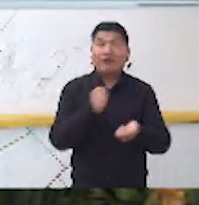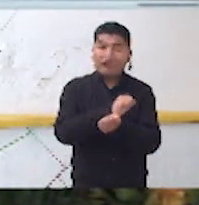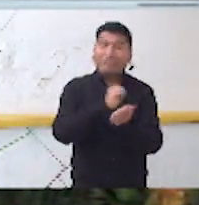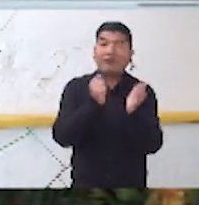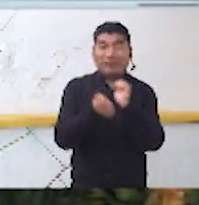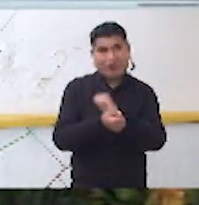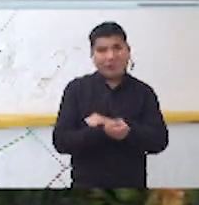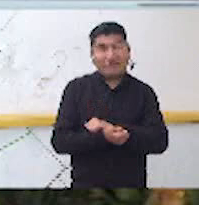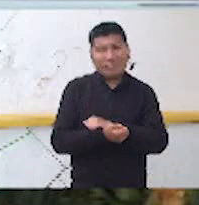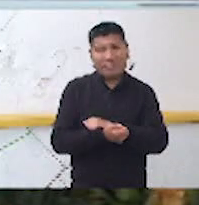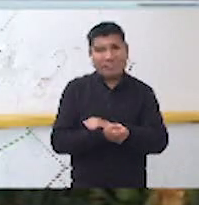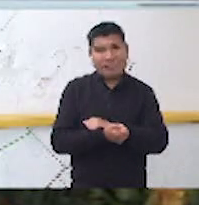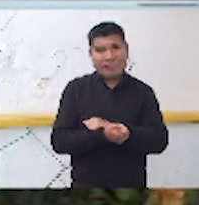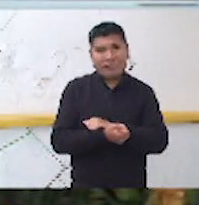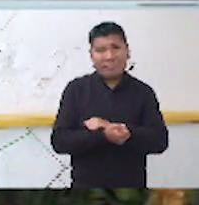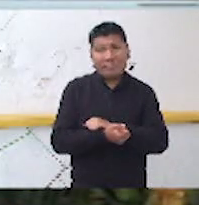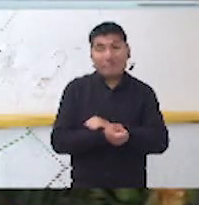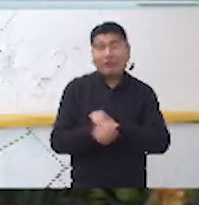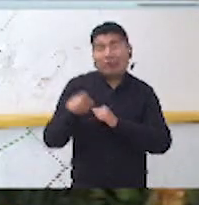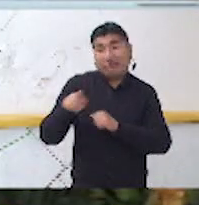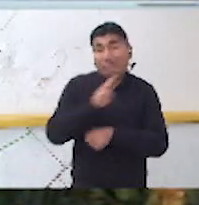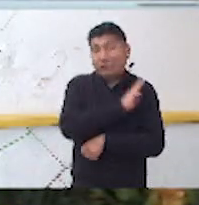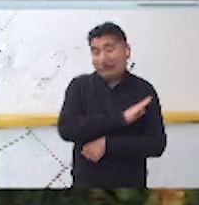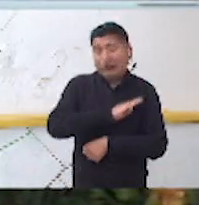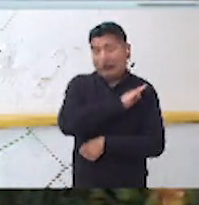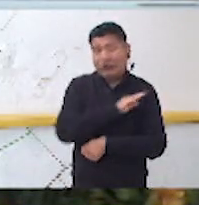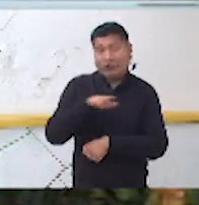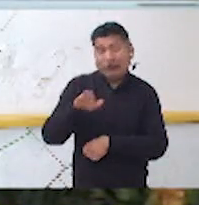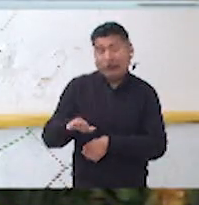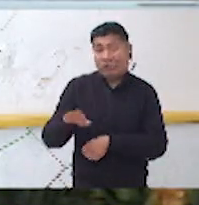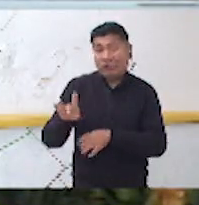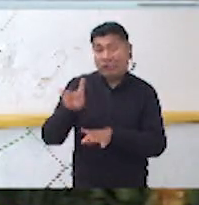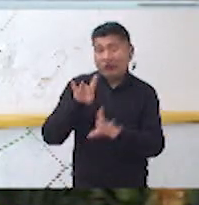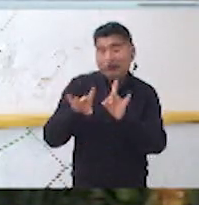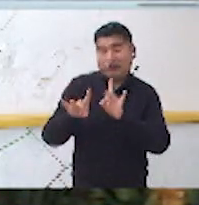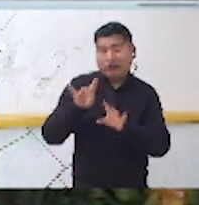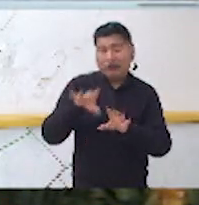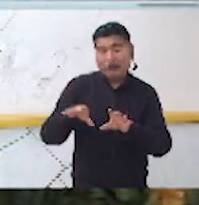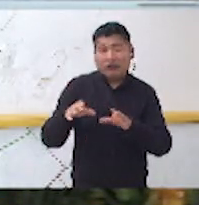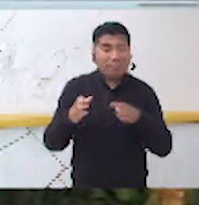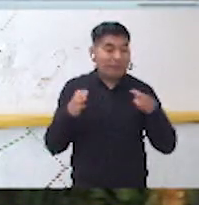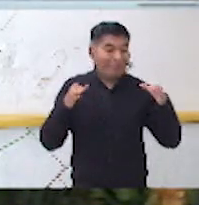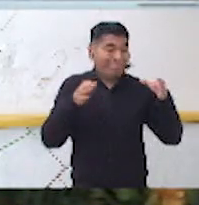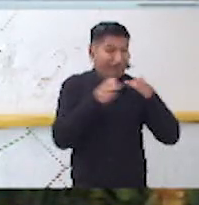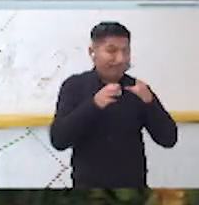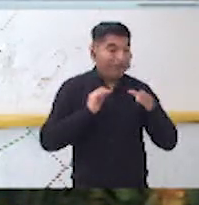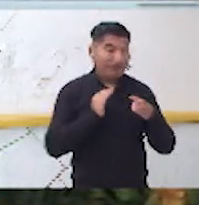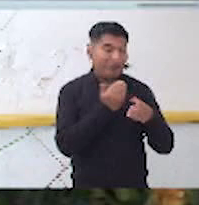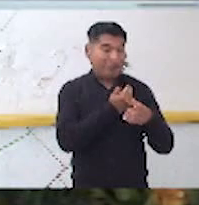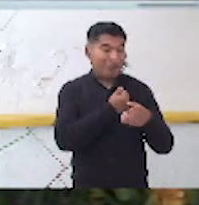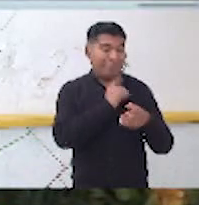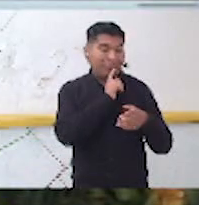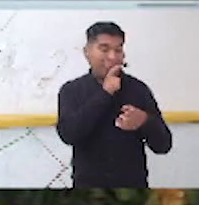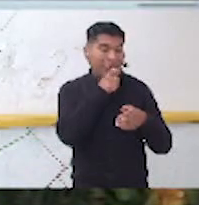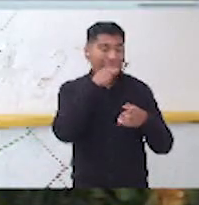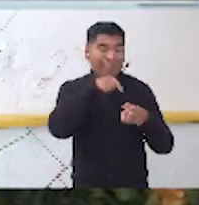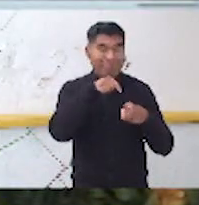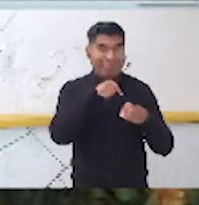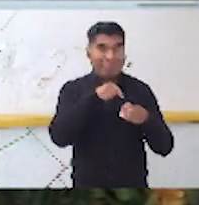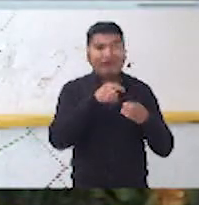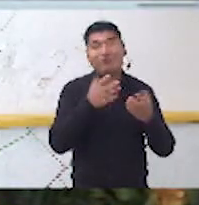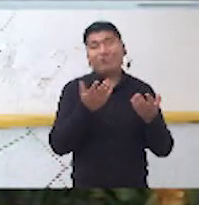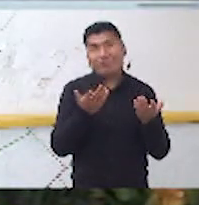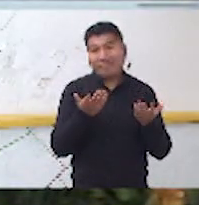cambiar es reducir la misión a un grupo selecto y encerrarnos en nuestras seguridades.